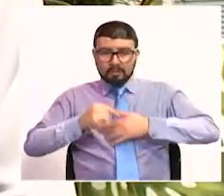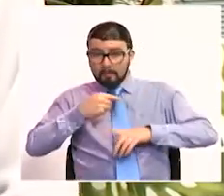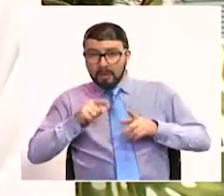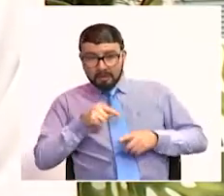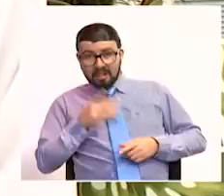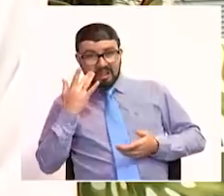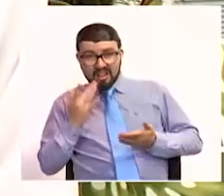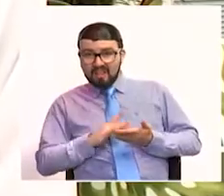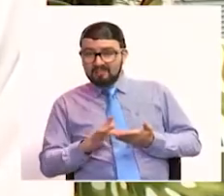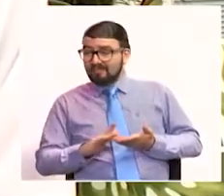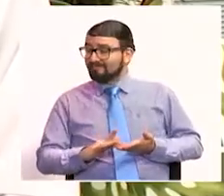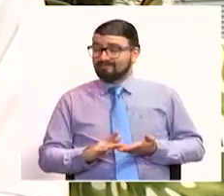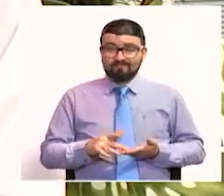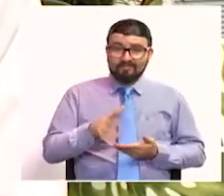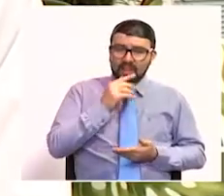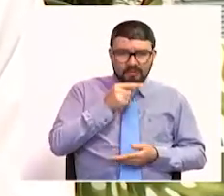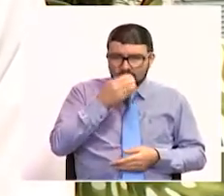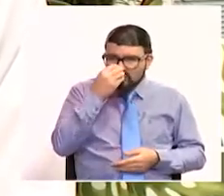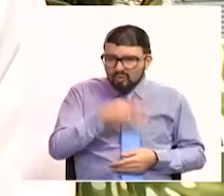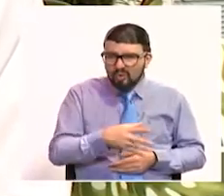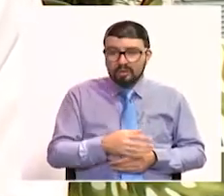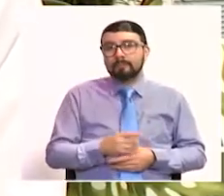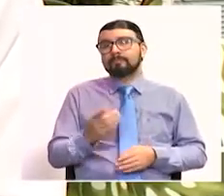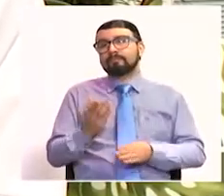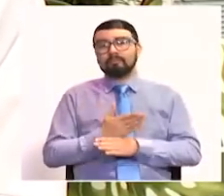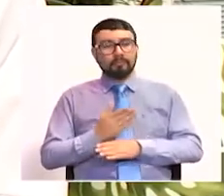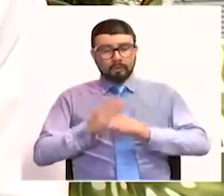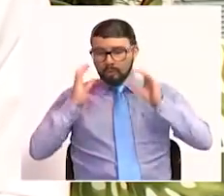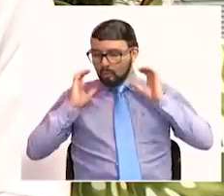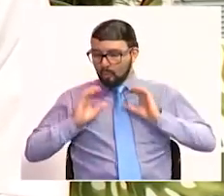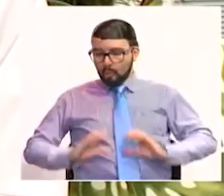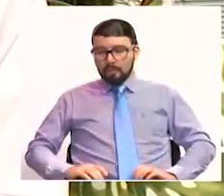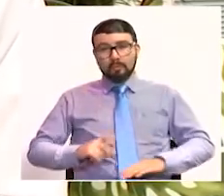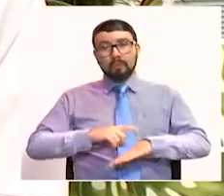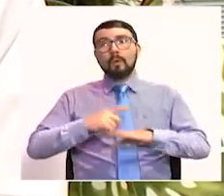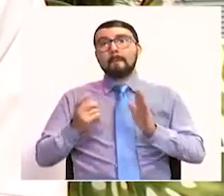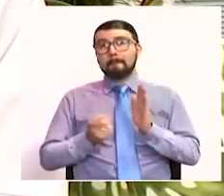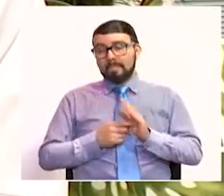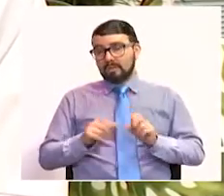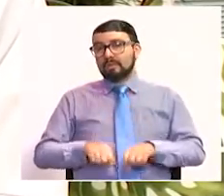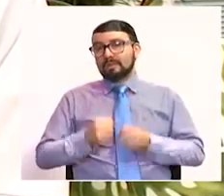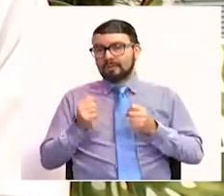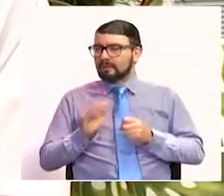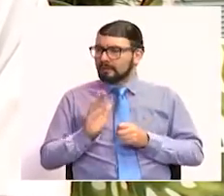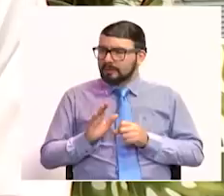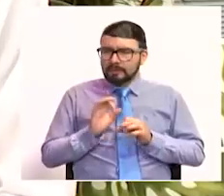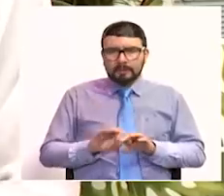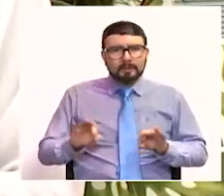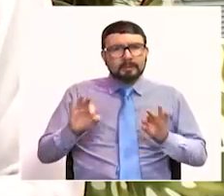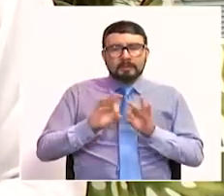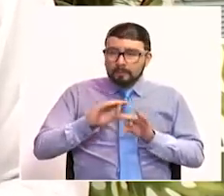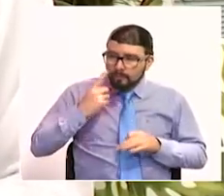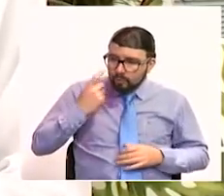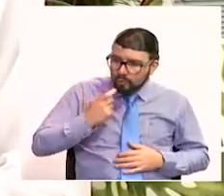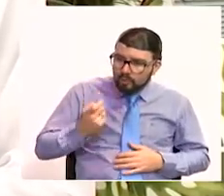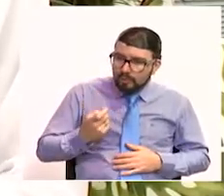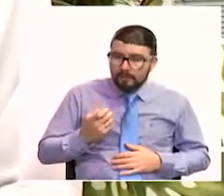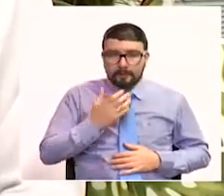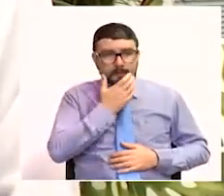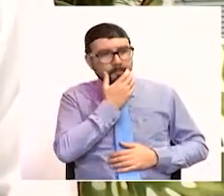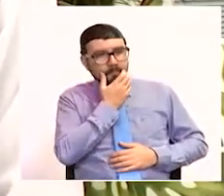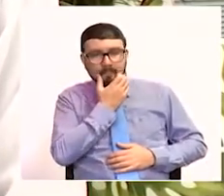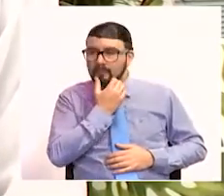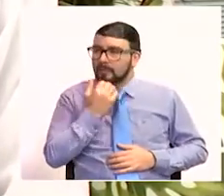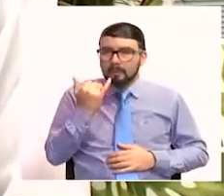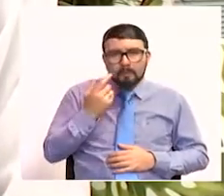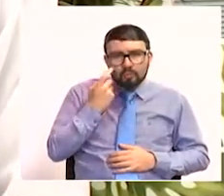tener un impacto sistémico, es decir, va a afectar todo nuestro cuerpo. Por eso es tan importante buscar al máximo tener una